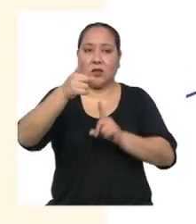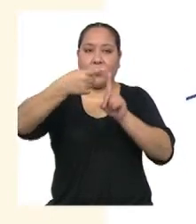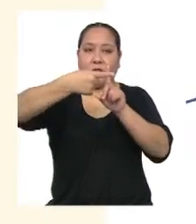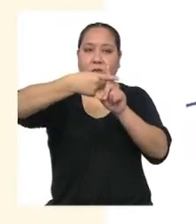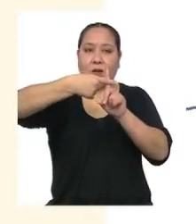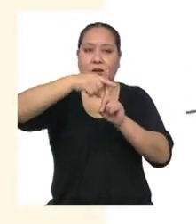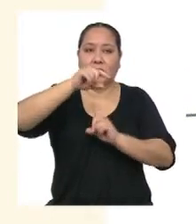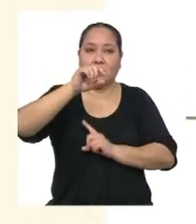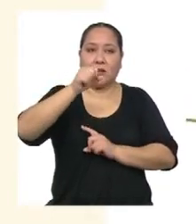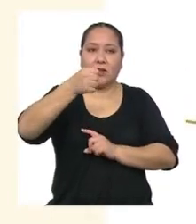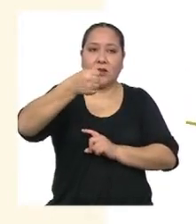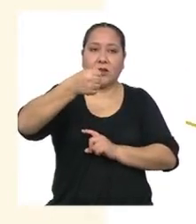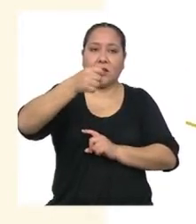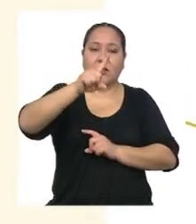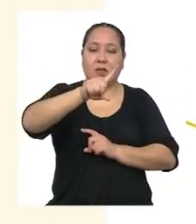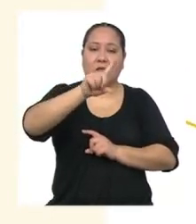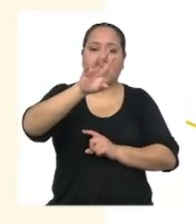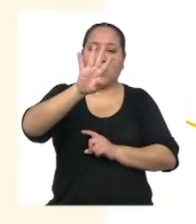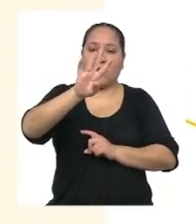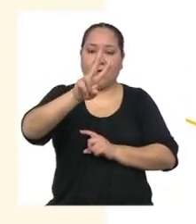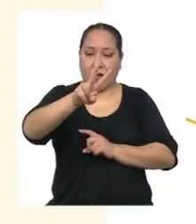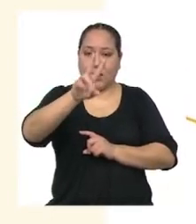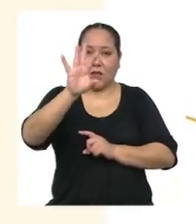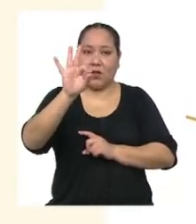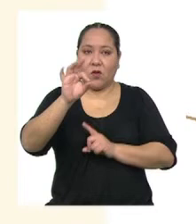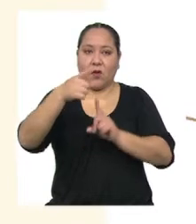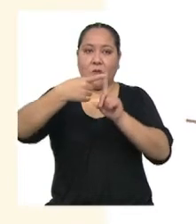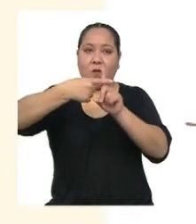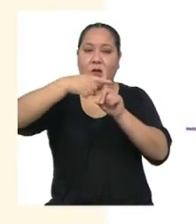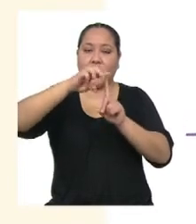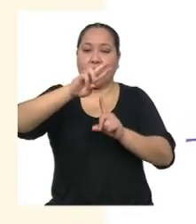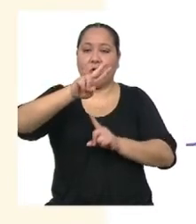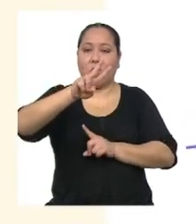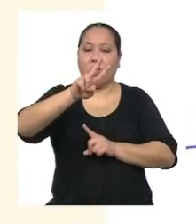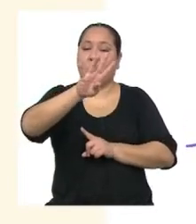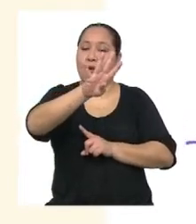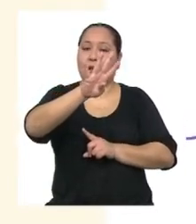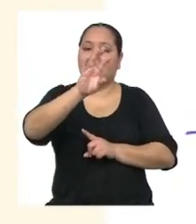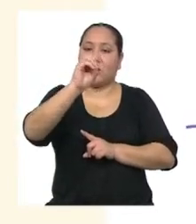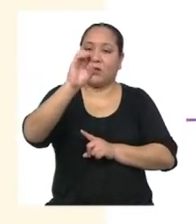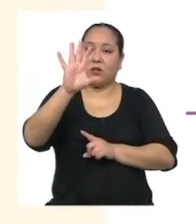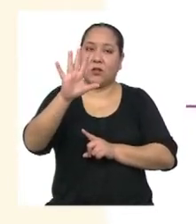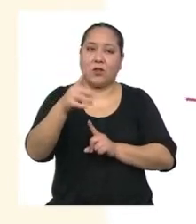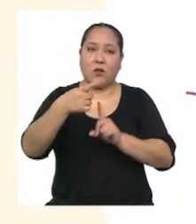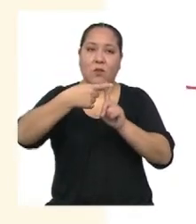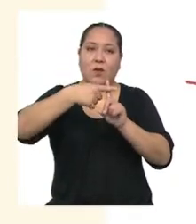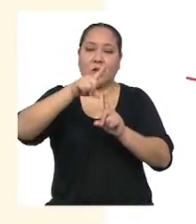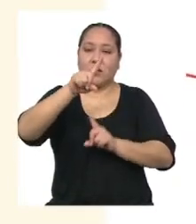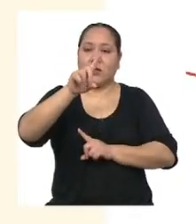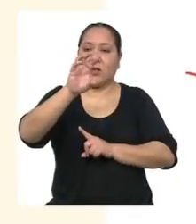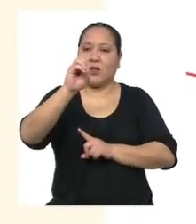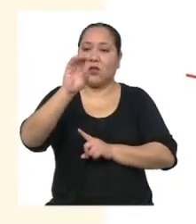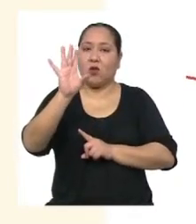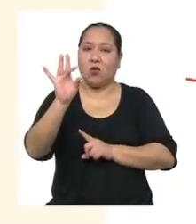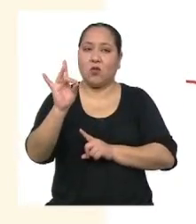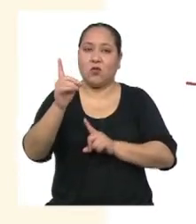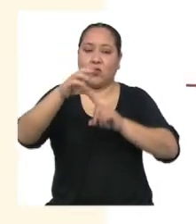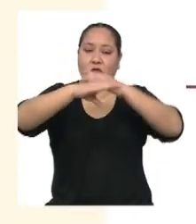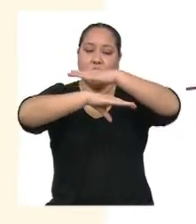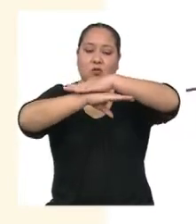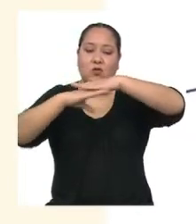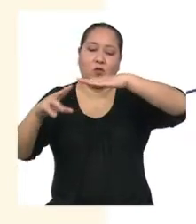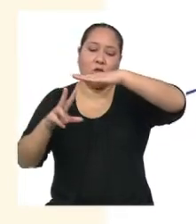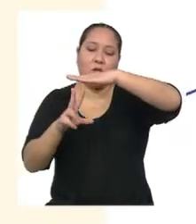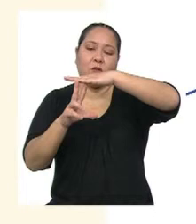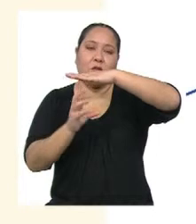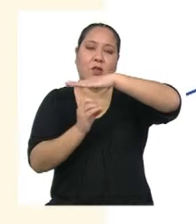378 más 129 más 405 más 108 sobre 30, lo que